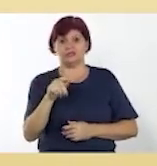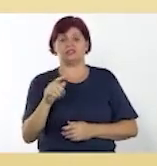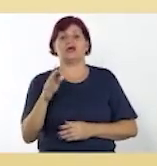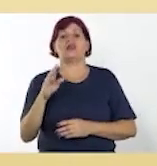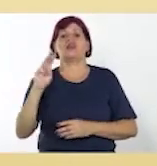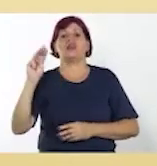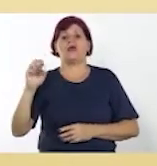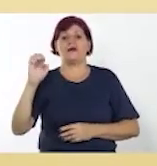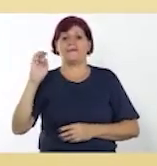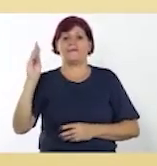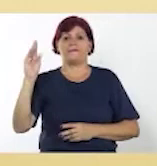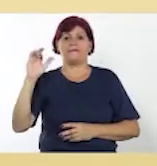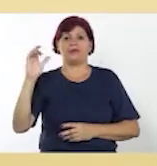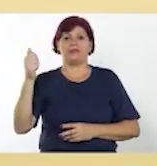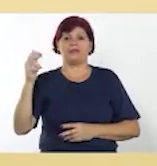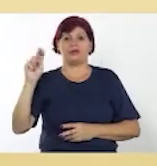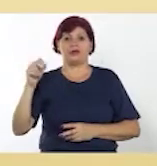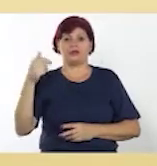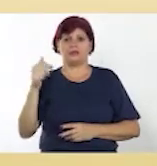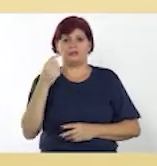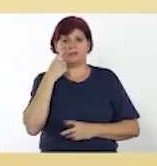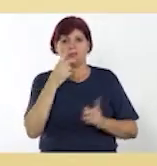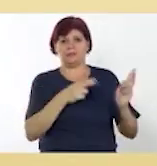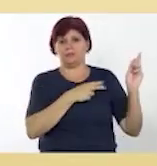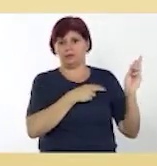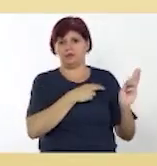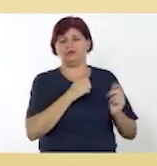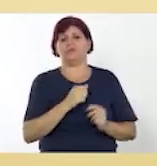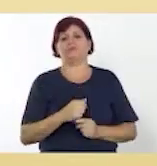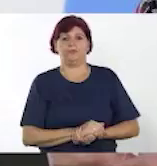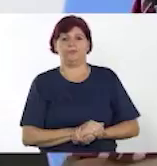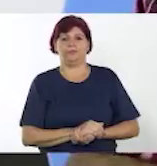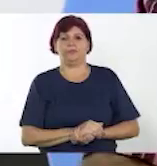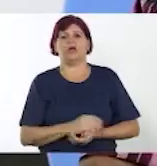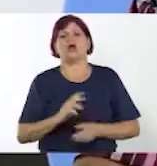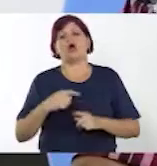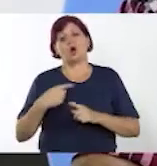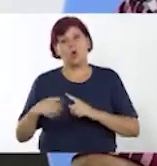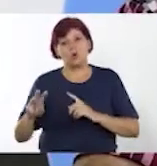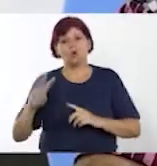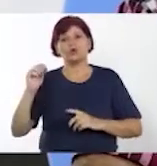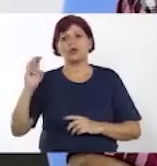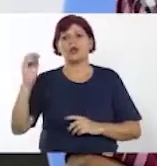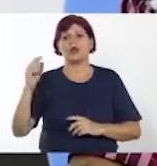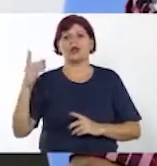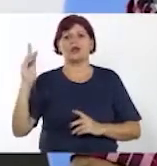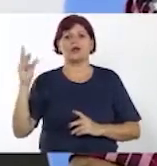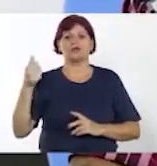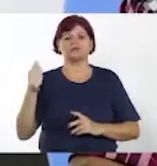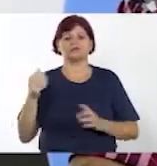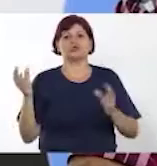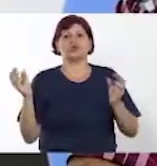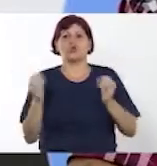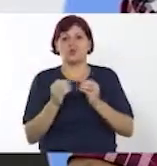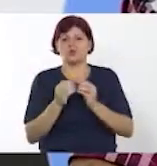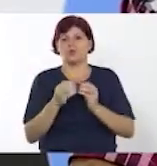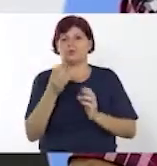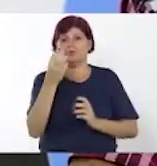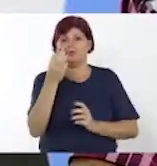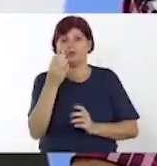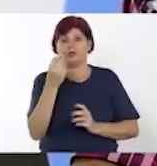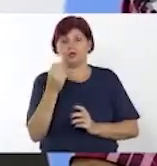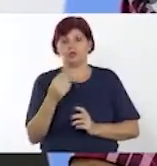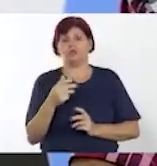45,5. Esa es la mediana de esos datos. La moda de un conjunto de